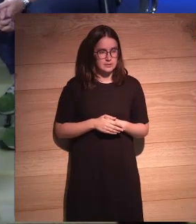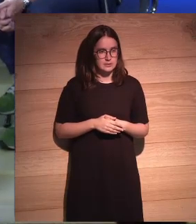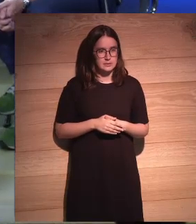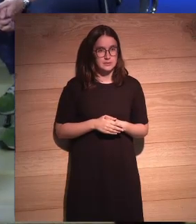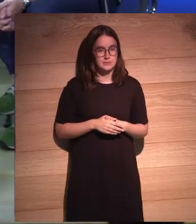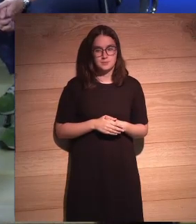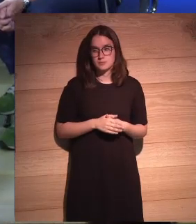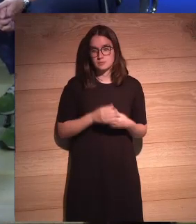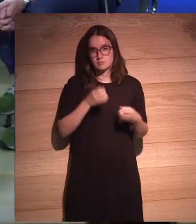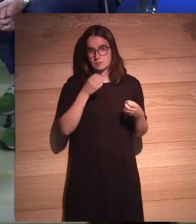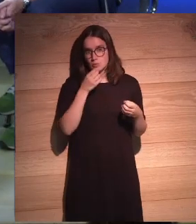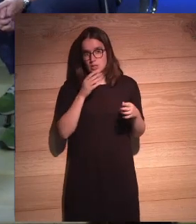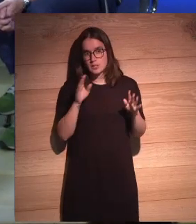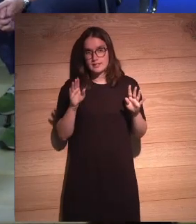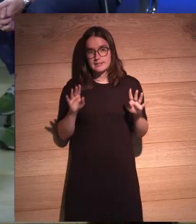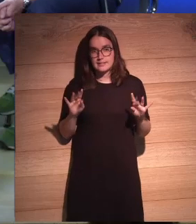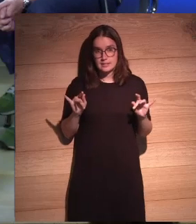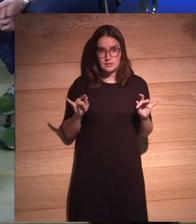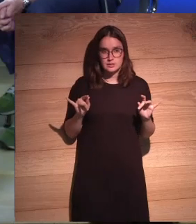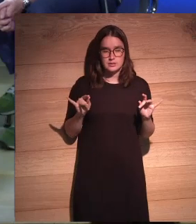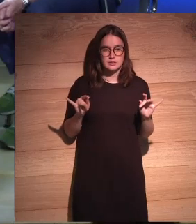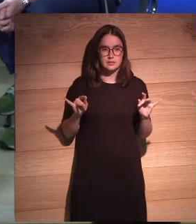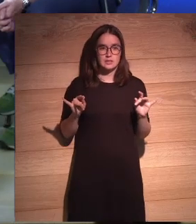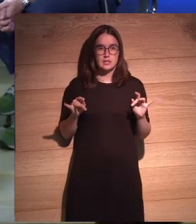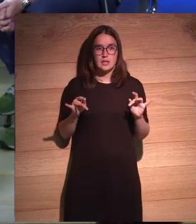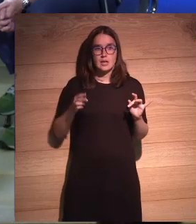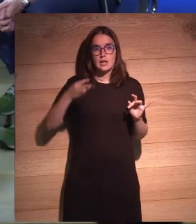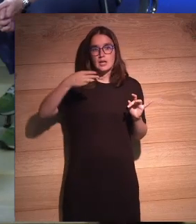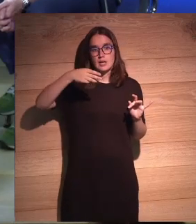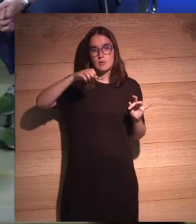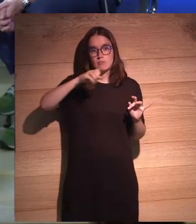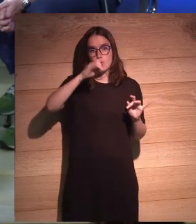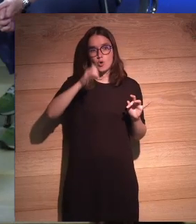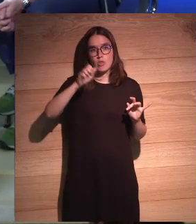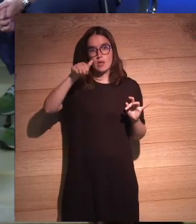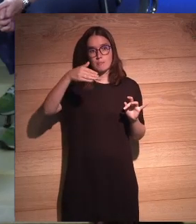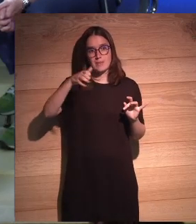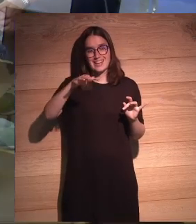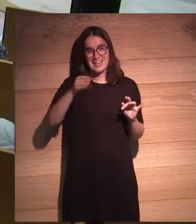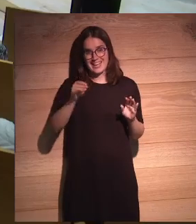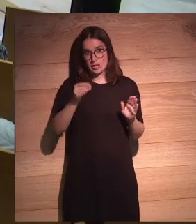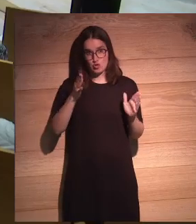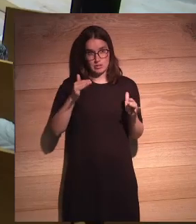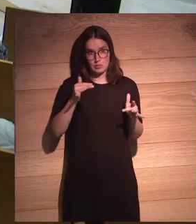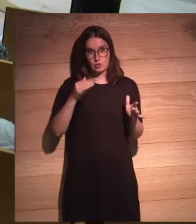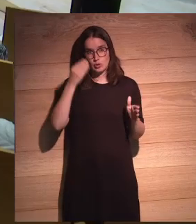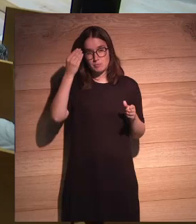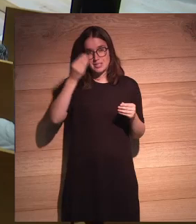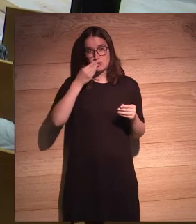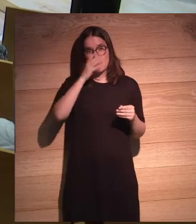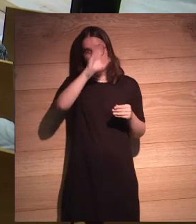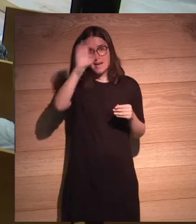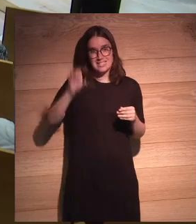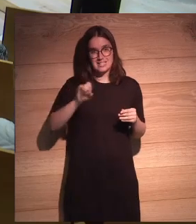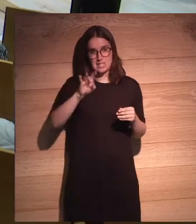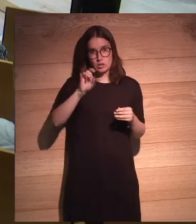Muchas gracias. Bueno, efectivamente, en Mozambique no estamos, estamos casi, dirían, 14